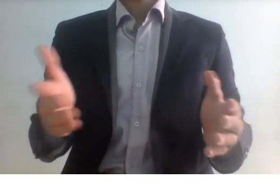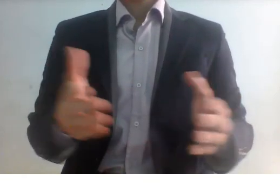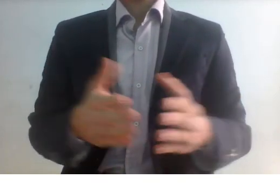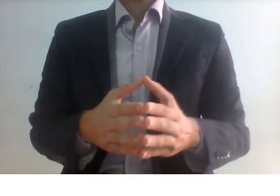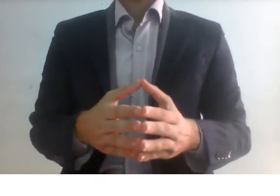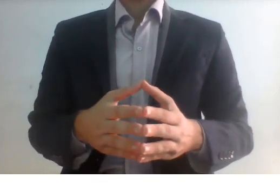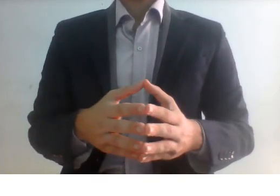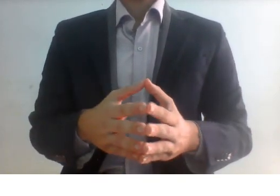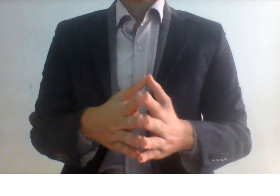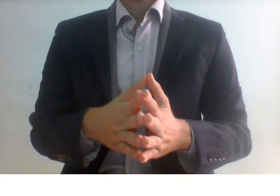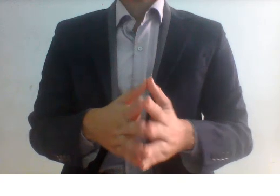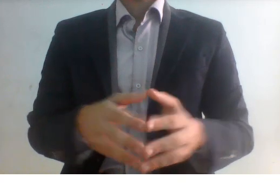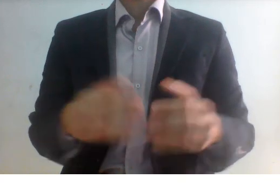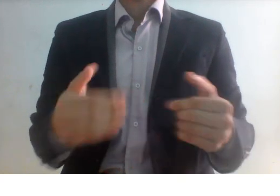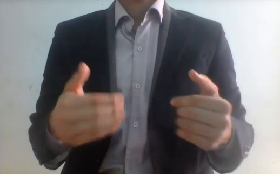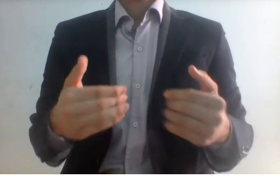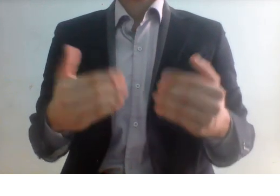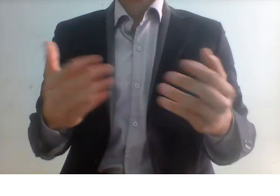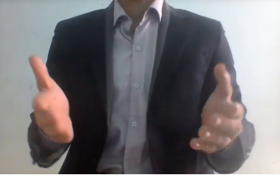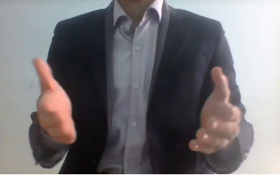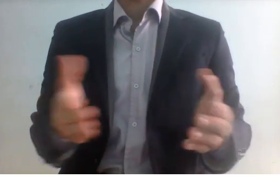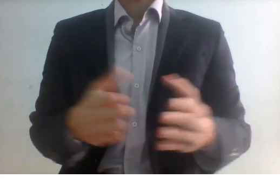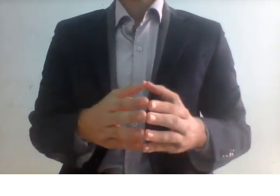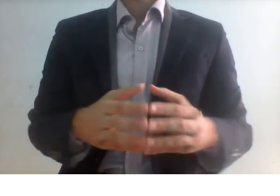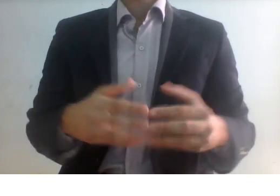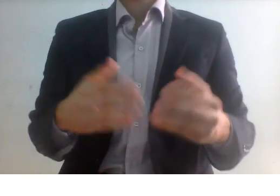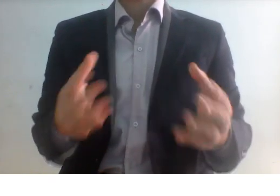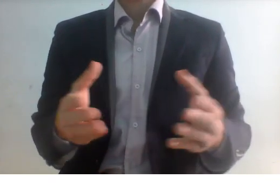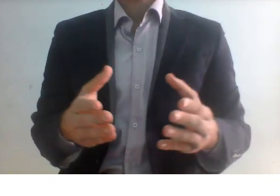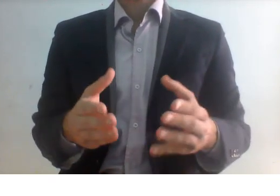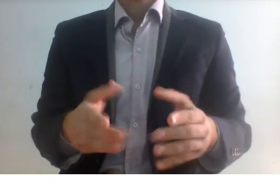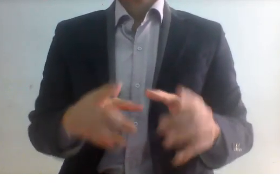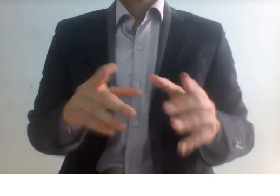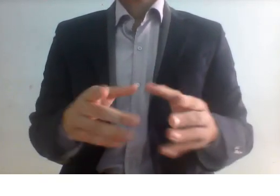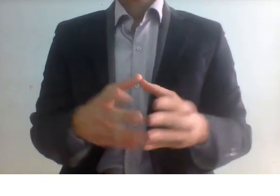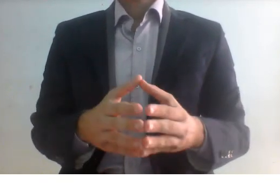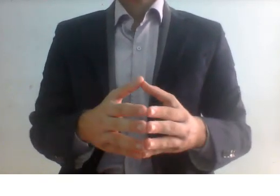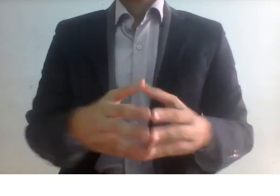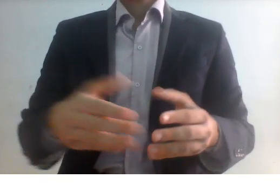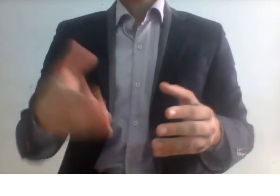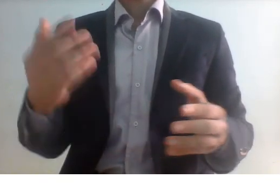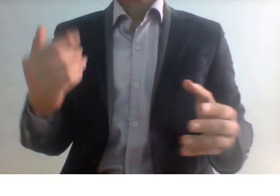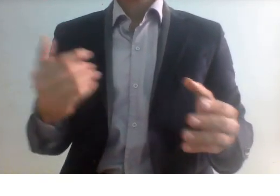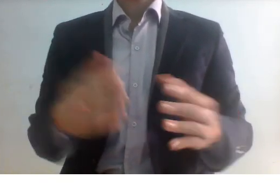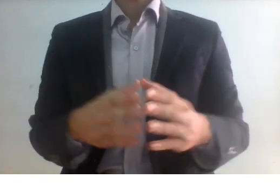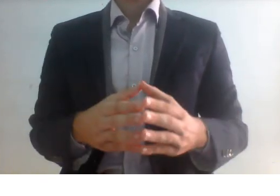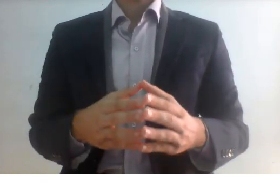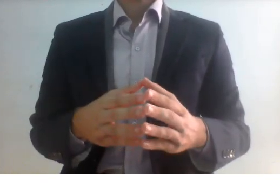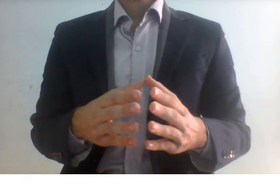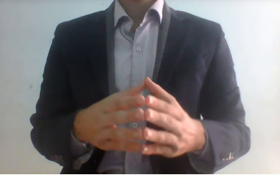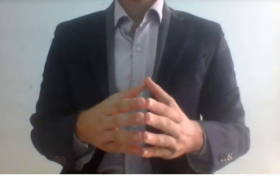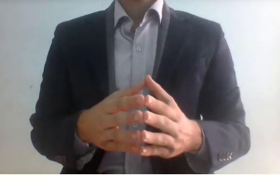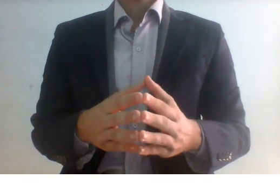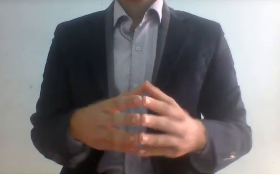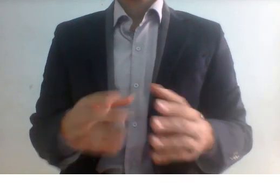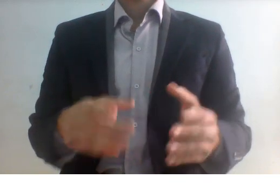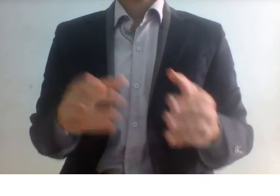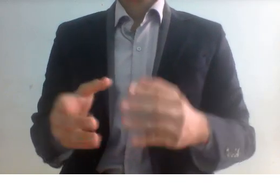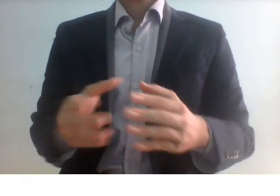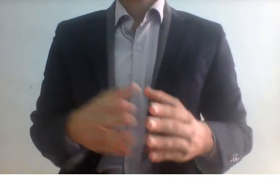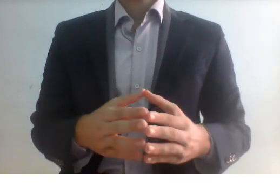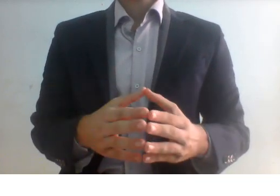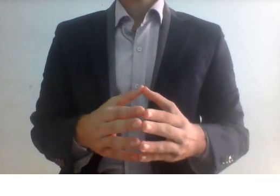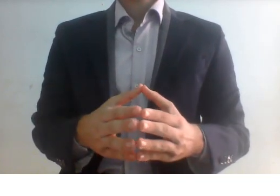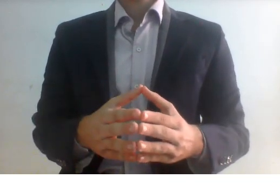del neoliberalismo, donde precisamente el único objetivo que se tiene es generar economía, economía, economía, no importa que solamente un pequeño grupo tenga toda esa